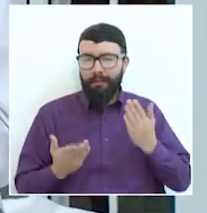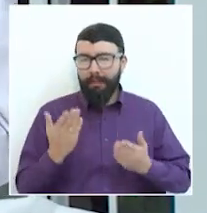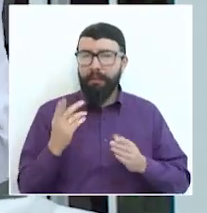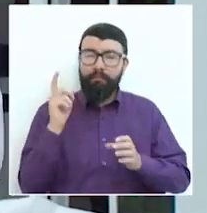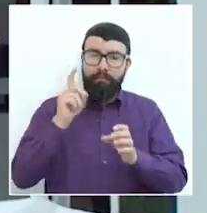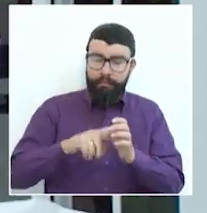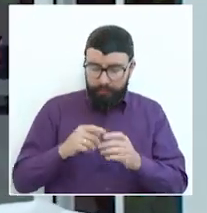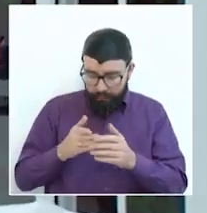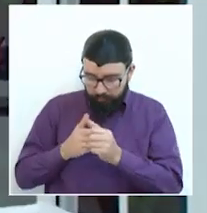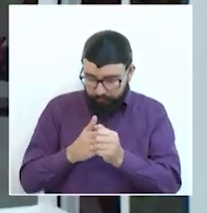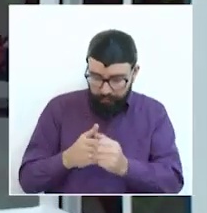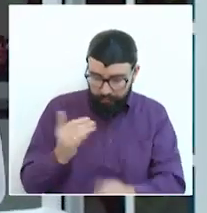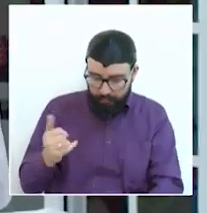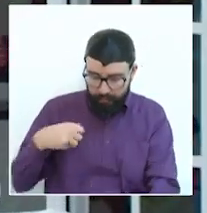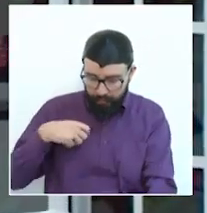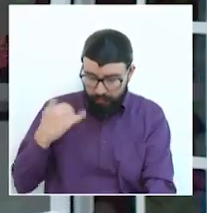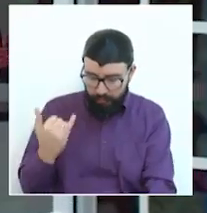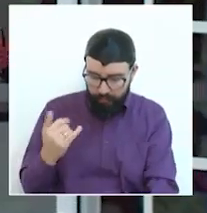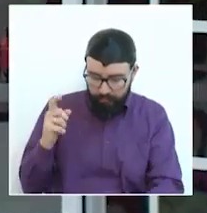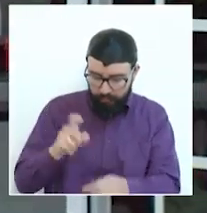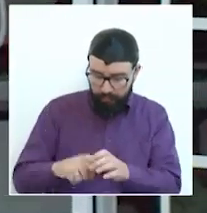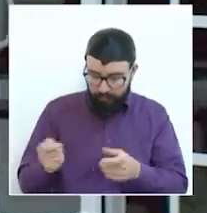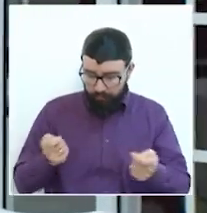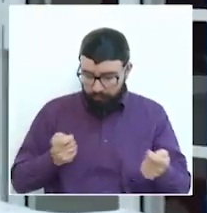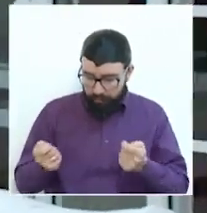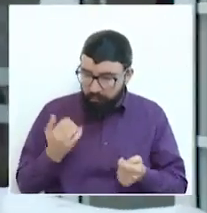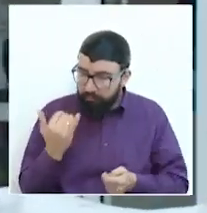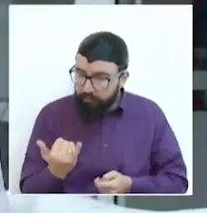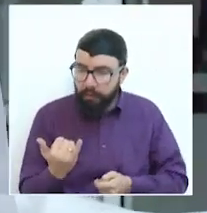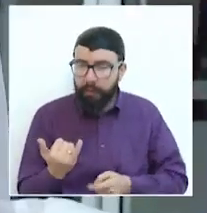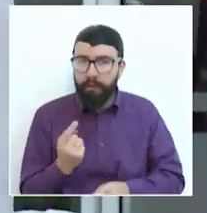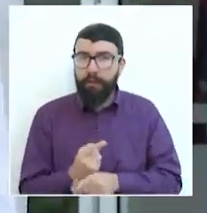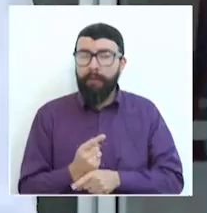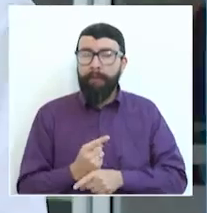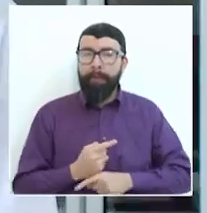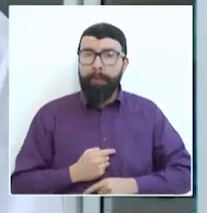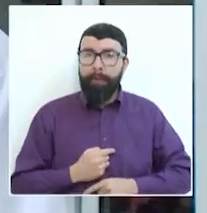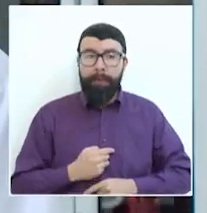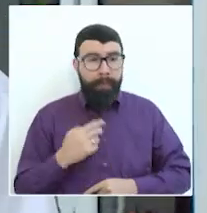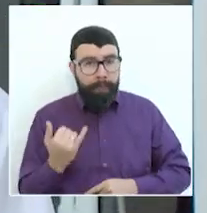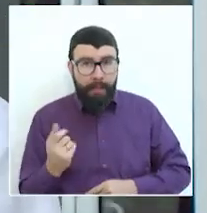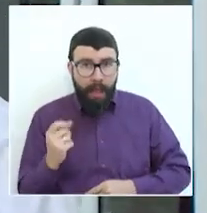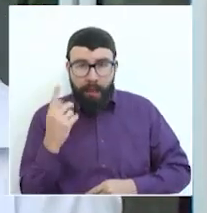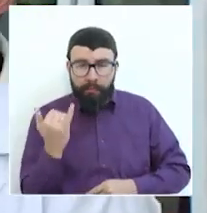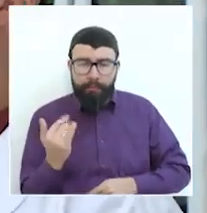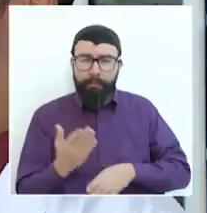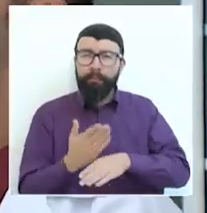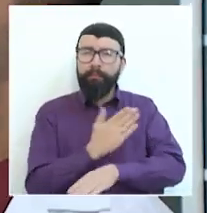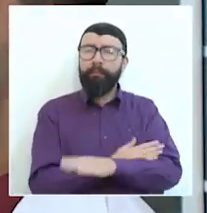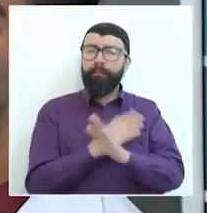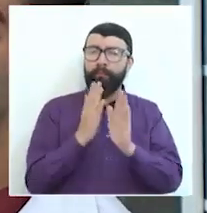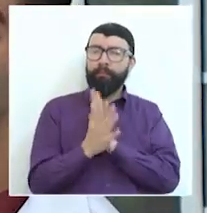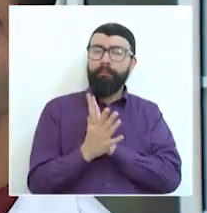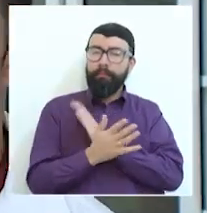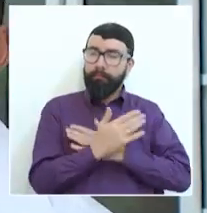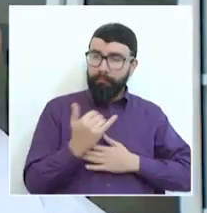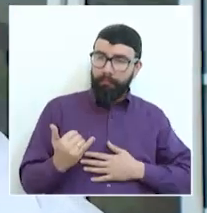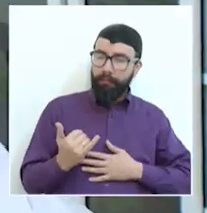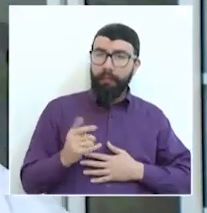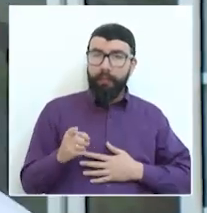dirigido también la fase del ejercicio físico. Y otra parte de la que hablábamos de la